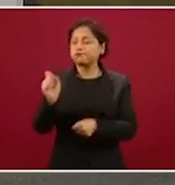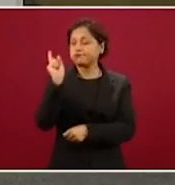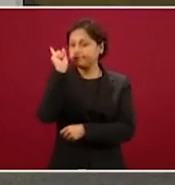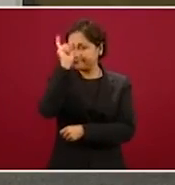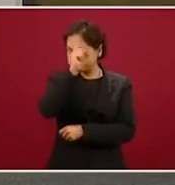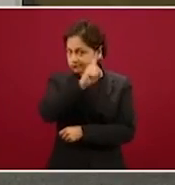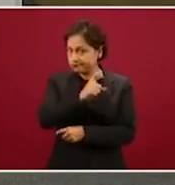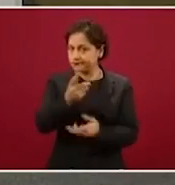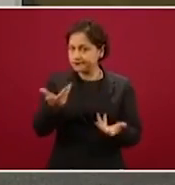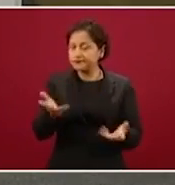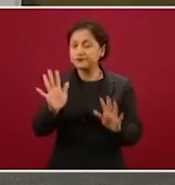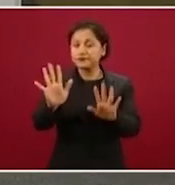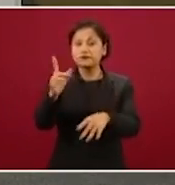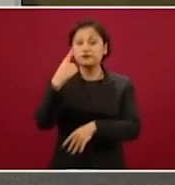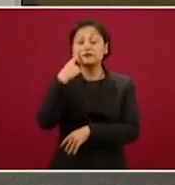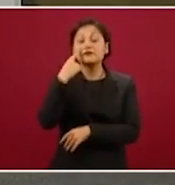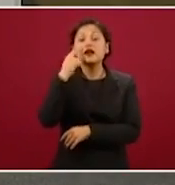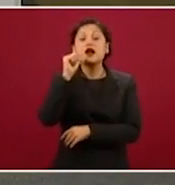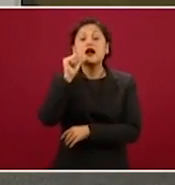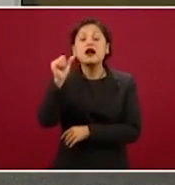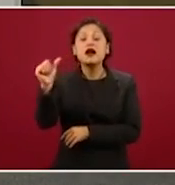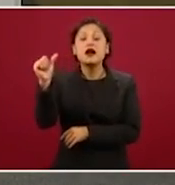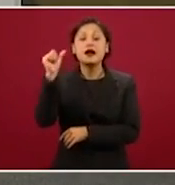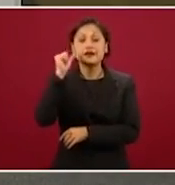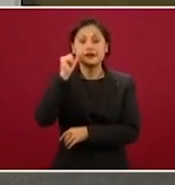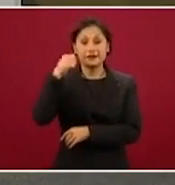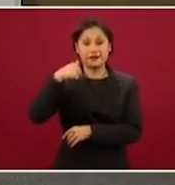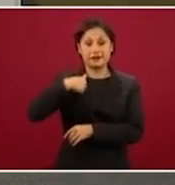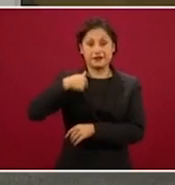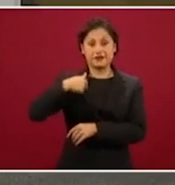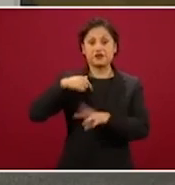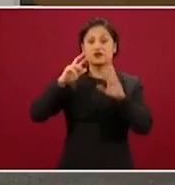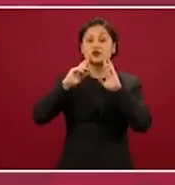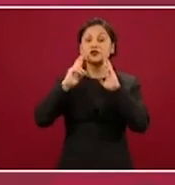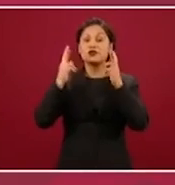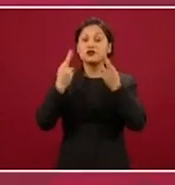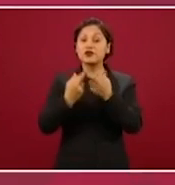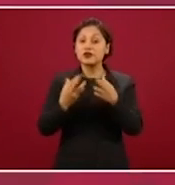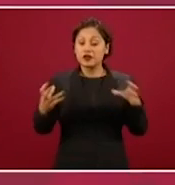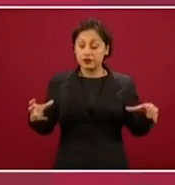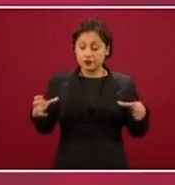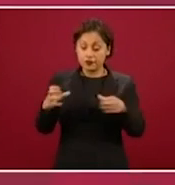tuve una reunión con todos los